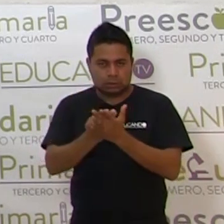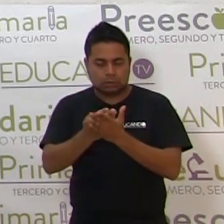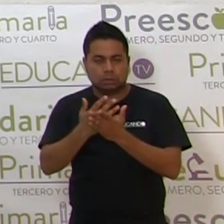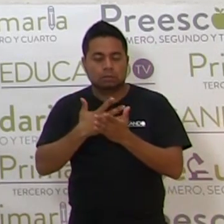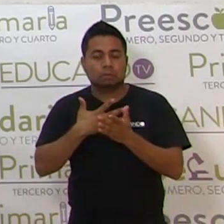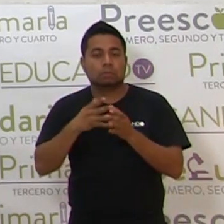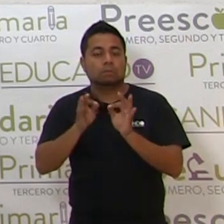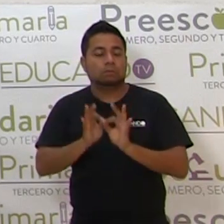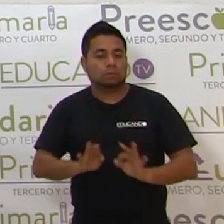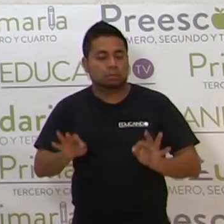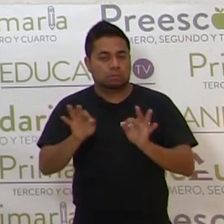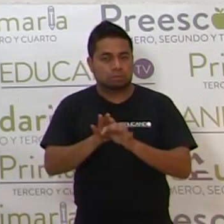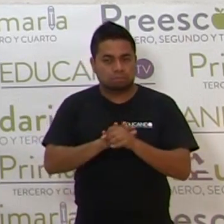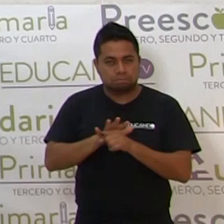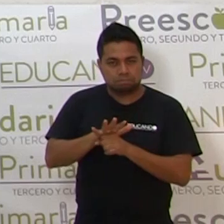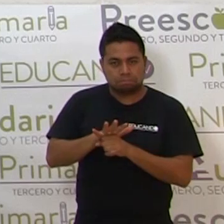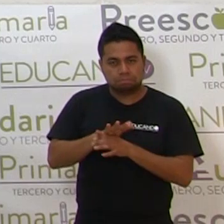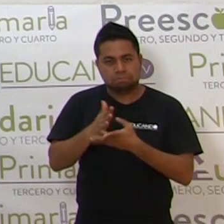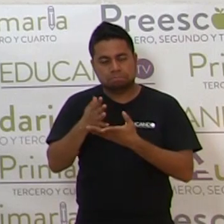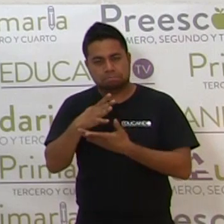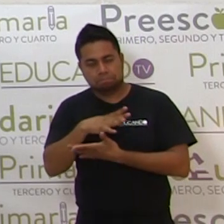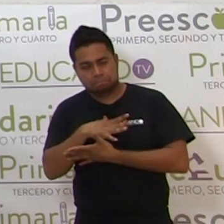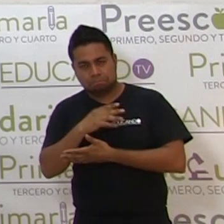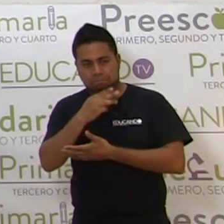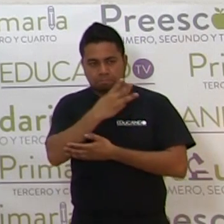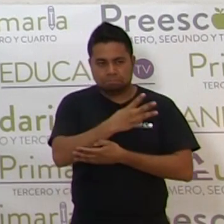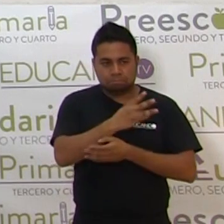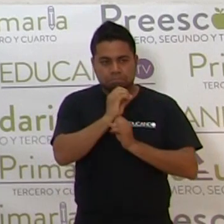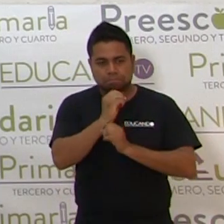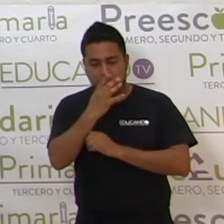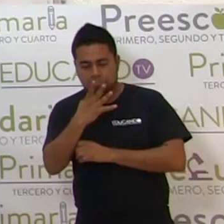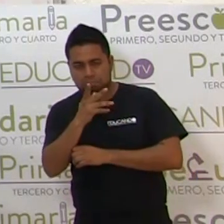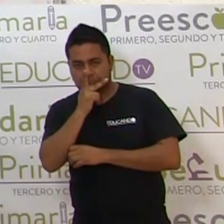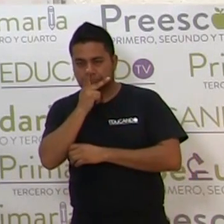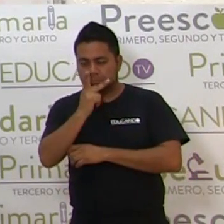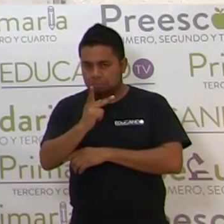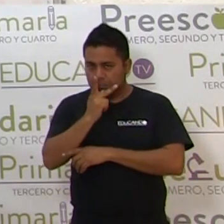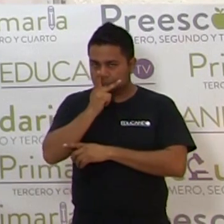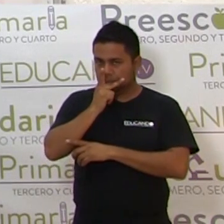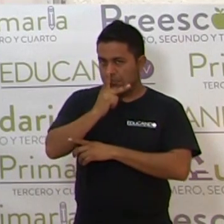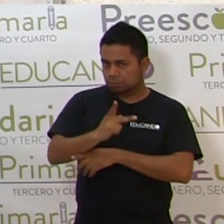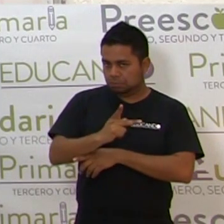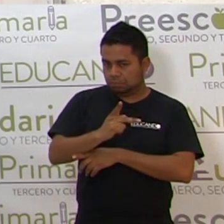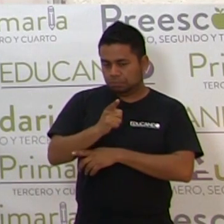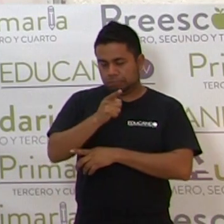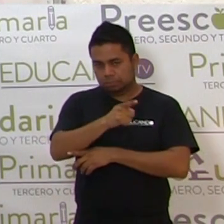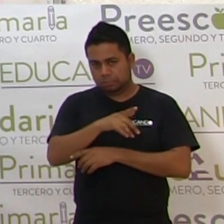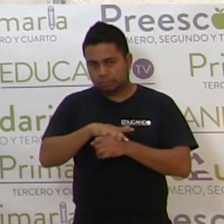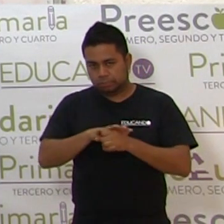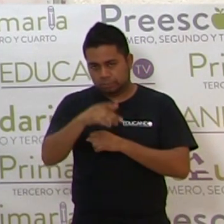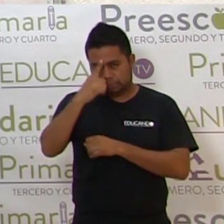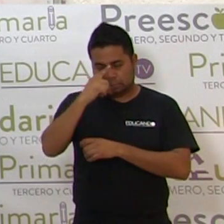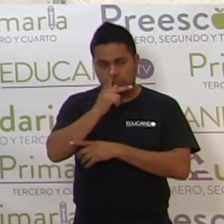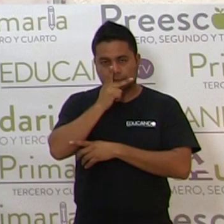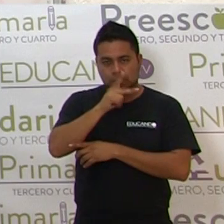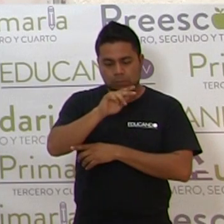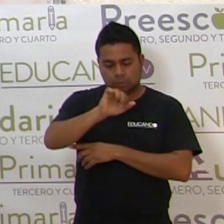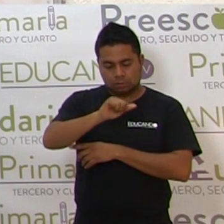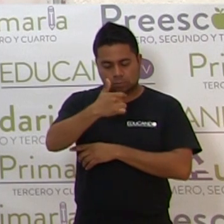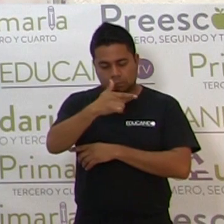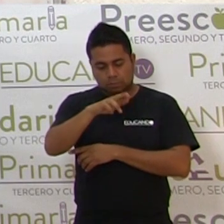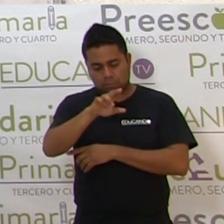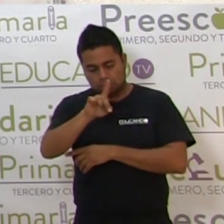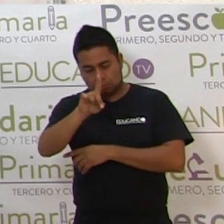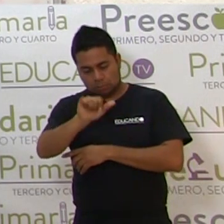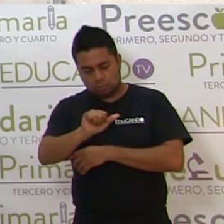importante buscar por lo menos 3 o 4 palabras donde las palabras agudas,